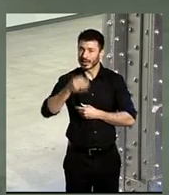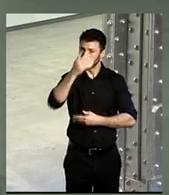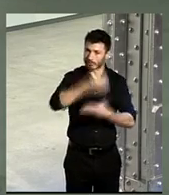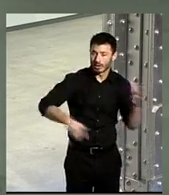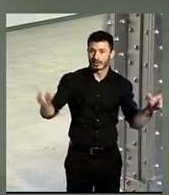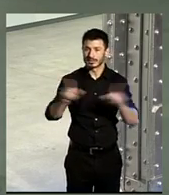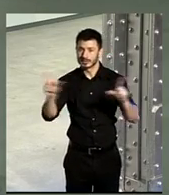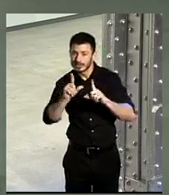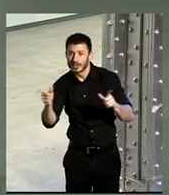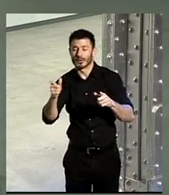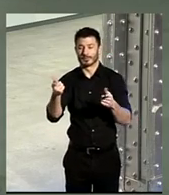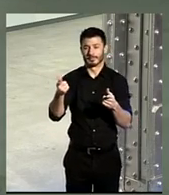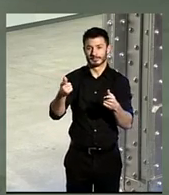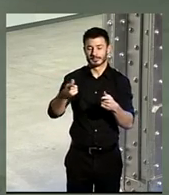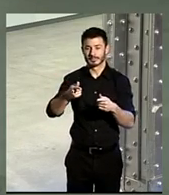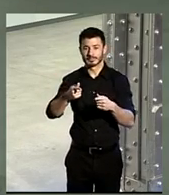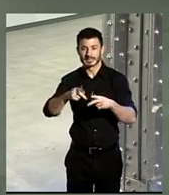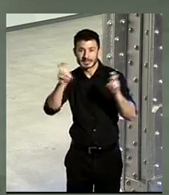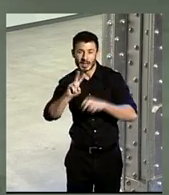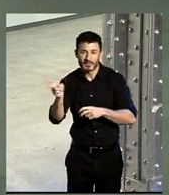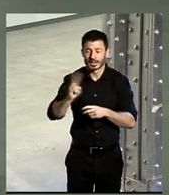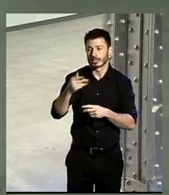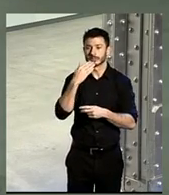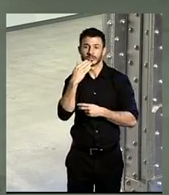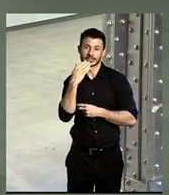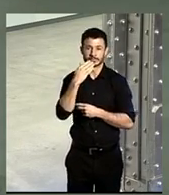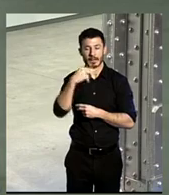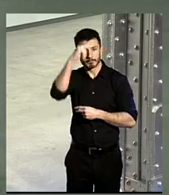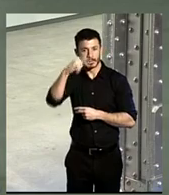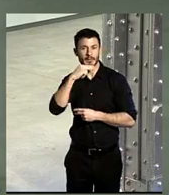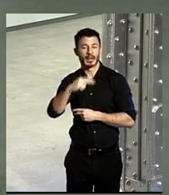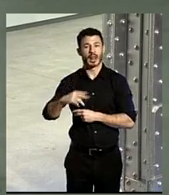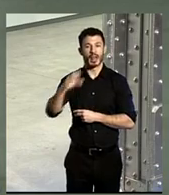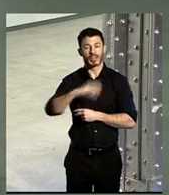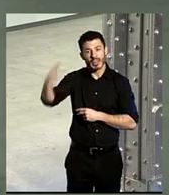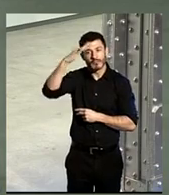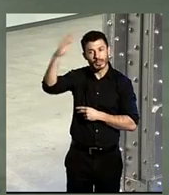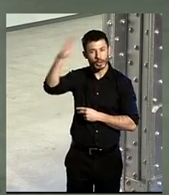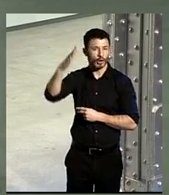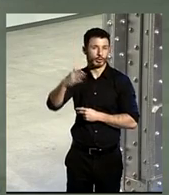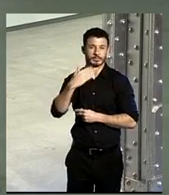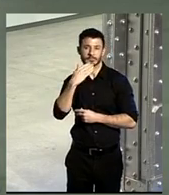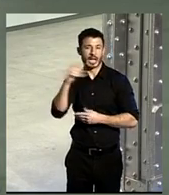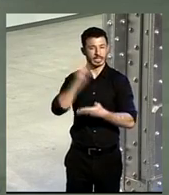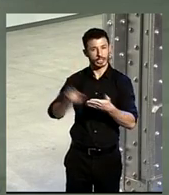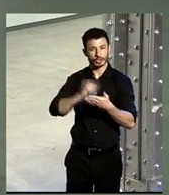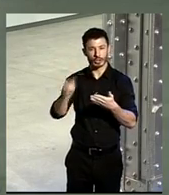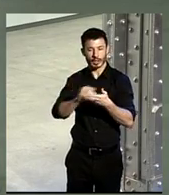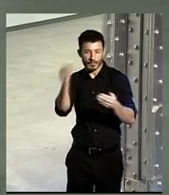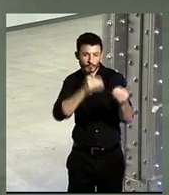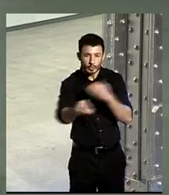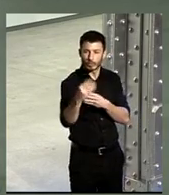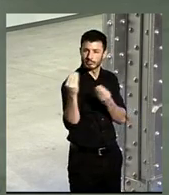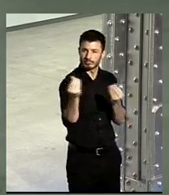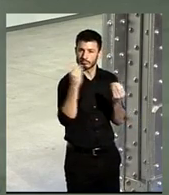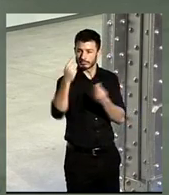visionario, como el padre de la ciencia ficción, como un escritor que se adelantó a su tiempo y, sin embargo, dentro